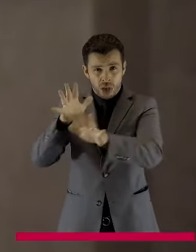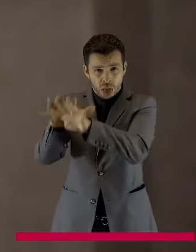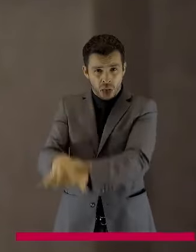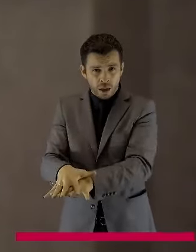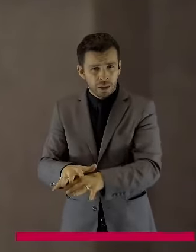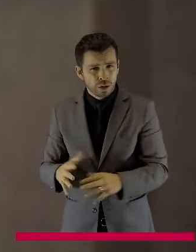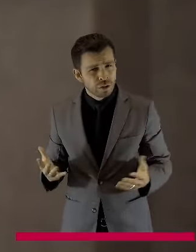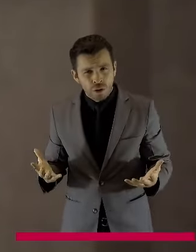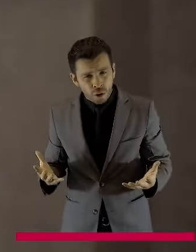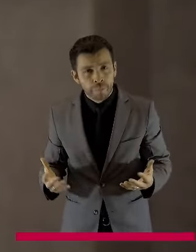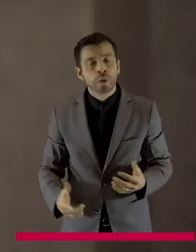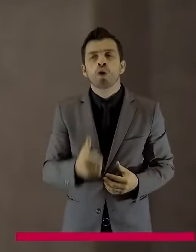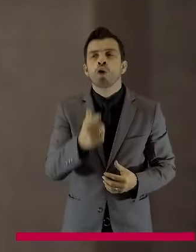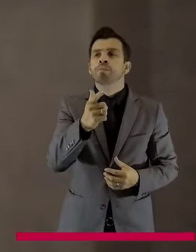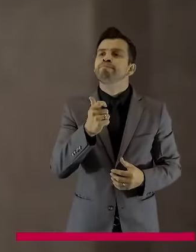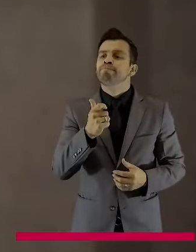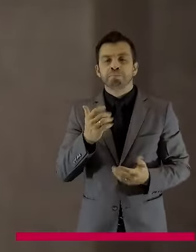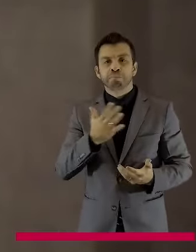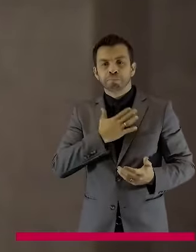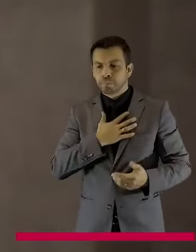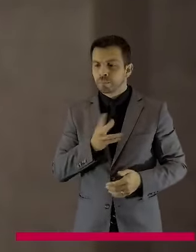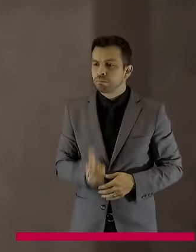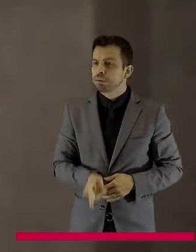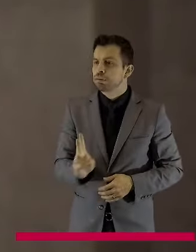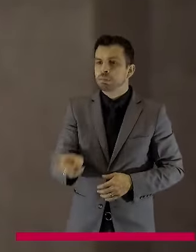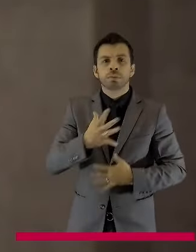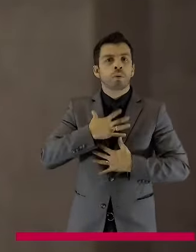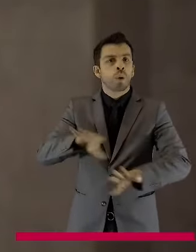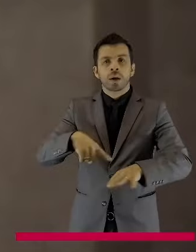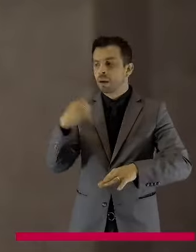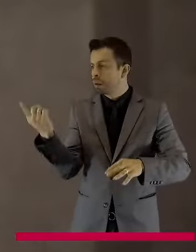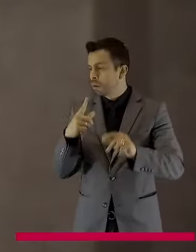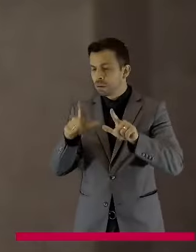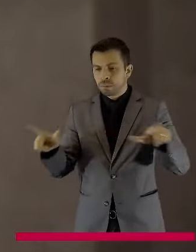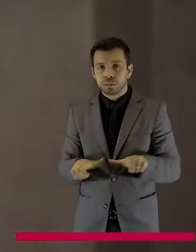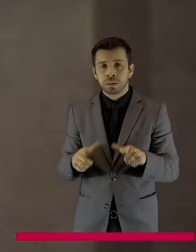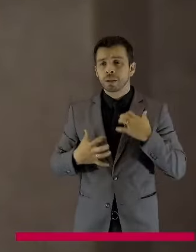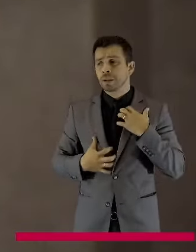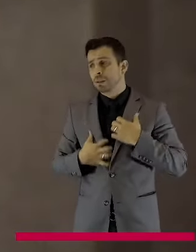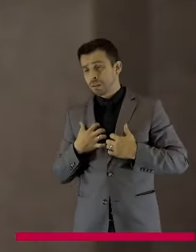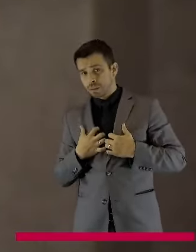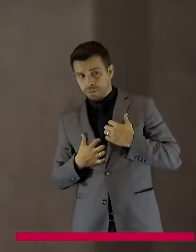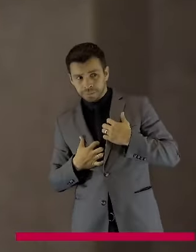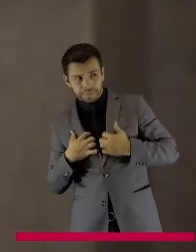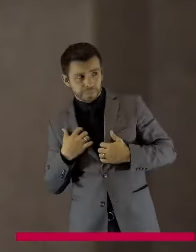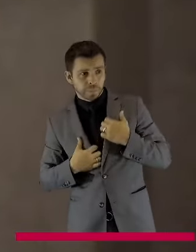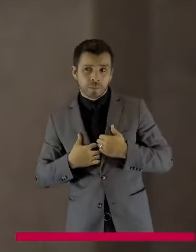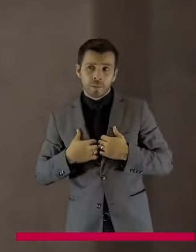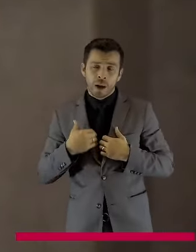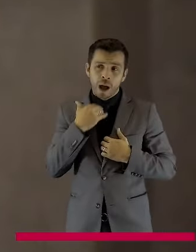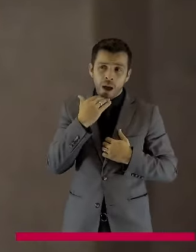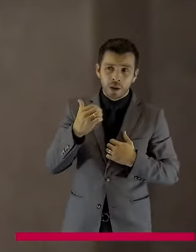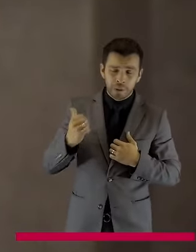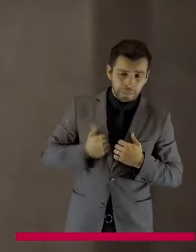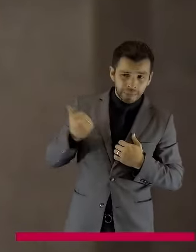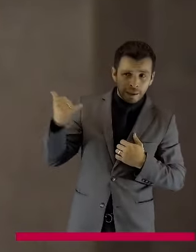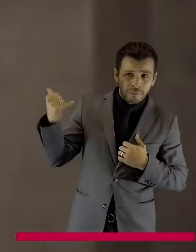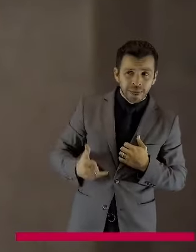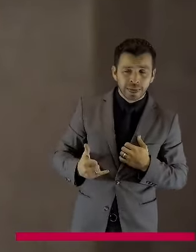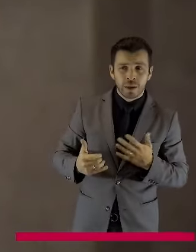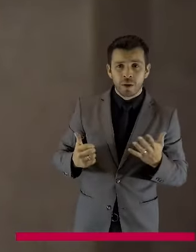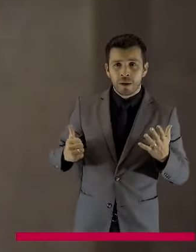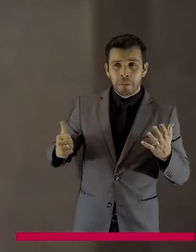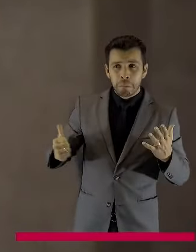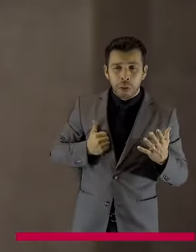es que podamos andar por cualquier lugar sin temor a ser abusadas, a